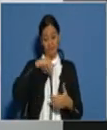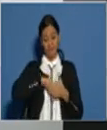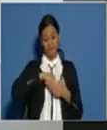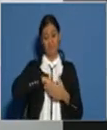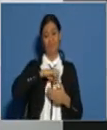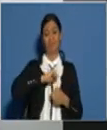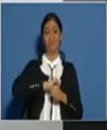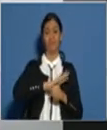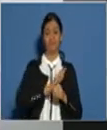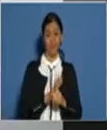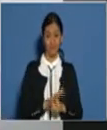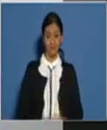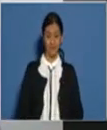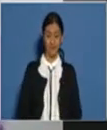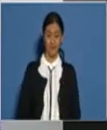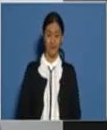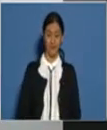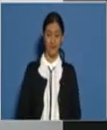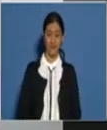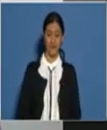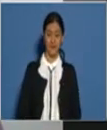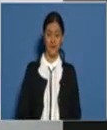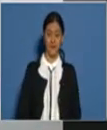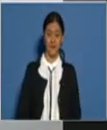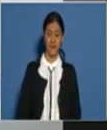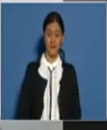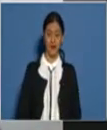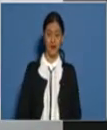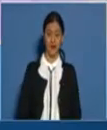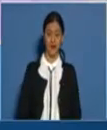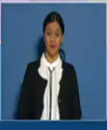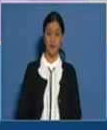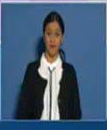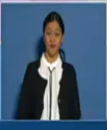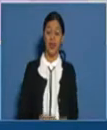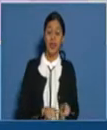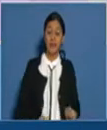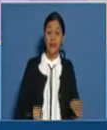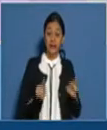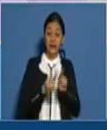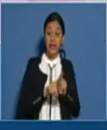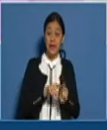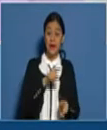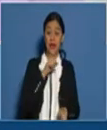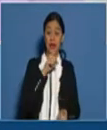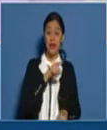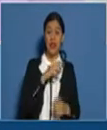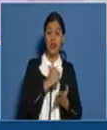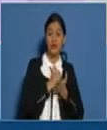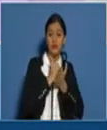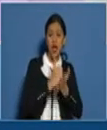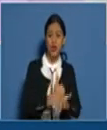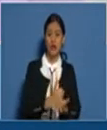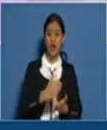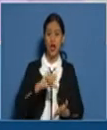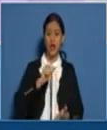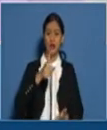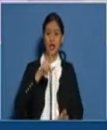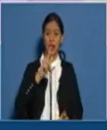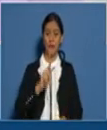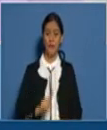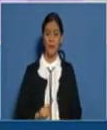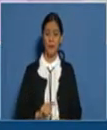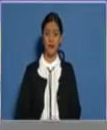este virus, con este virus. Así es, y justamente esa mística de ayudar a los demás se